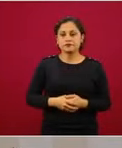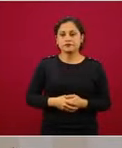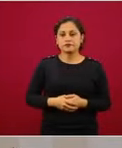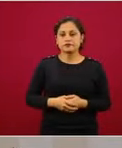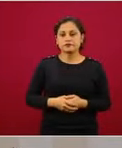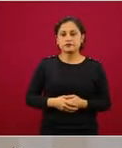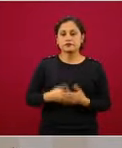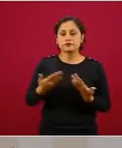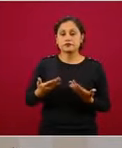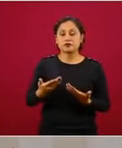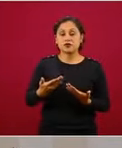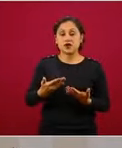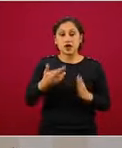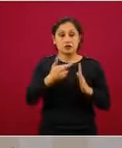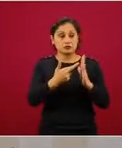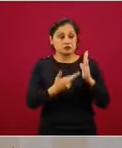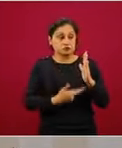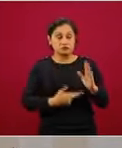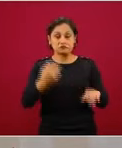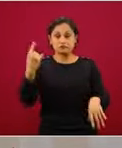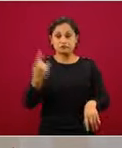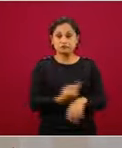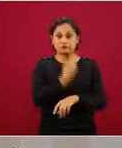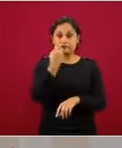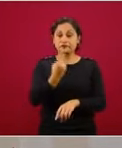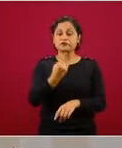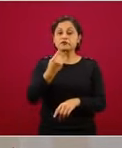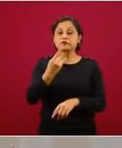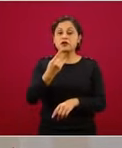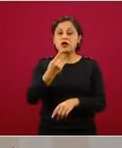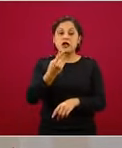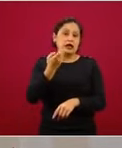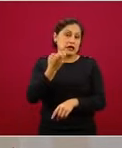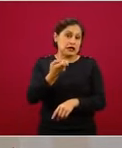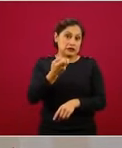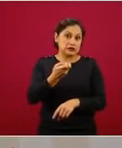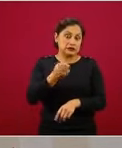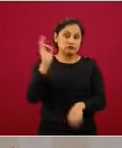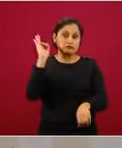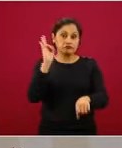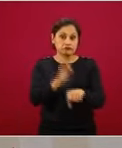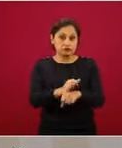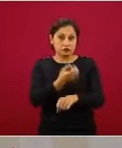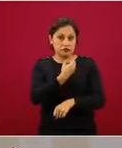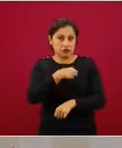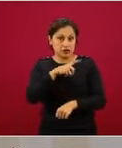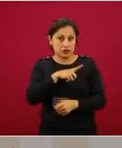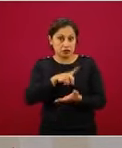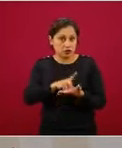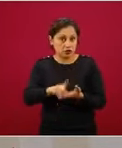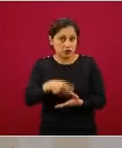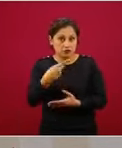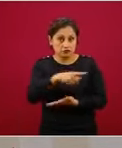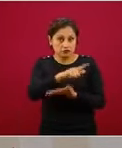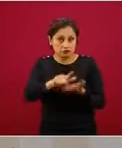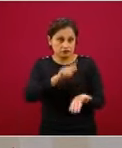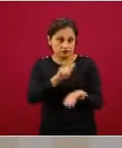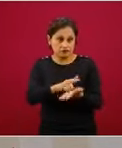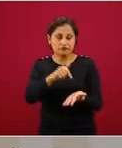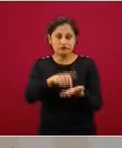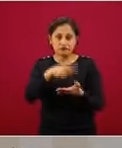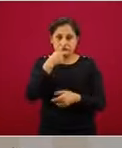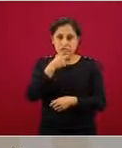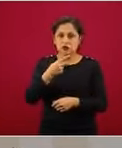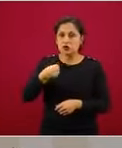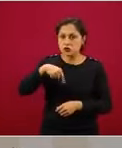ausencias del cumplimiento de lo que les corresponde por ley a todas las personas para la protección de la salud, y le vamos a dar seguimiento con el